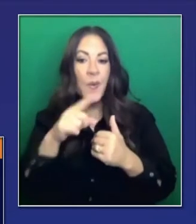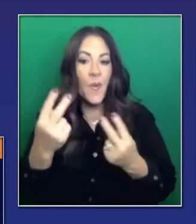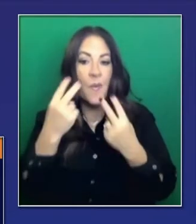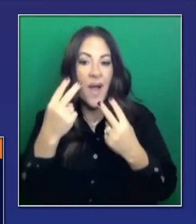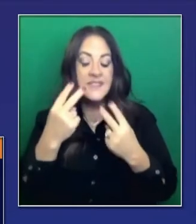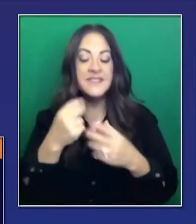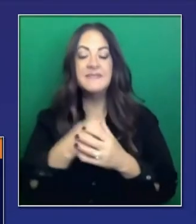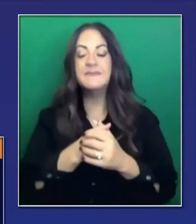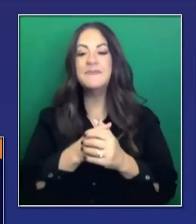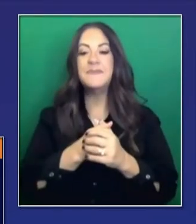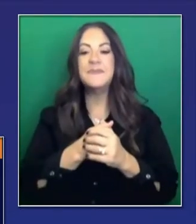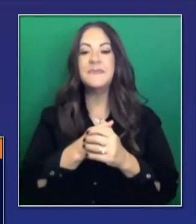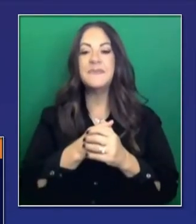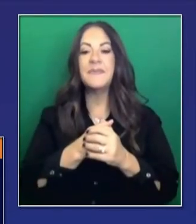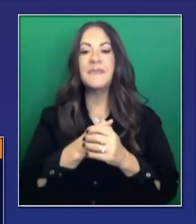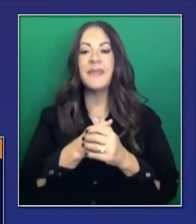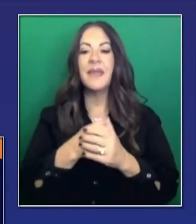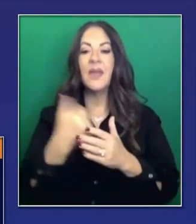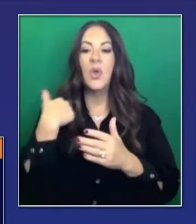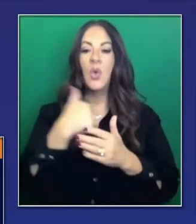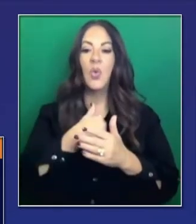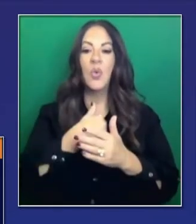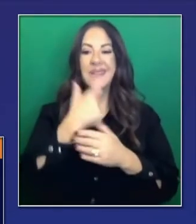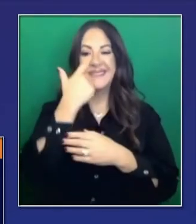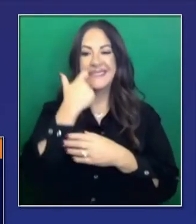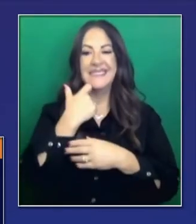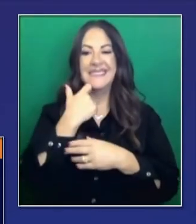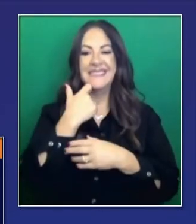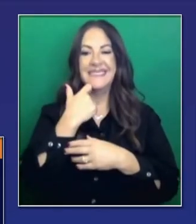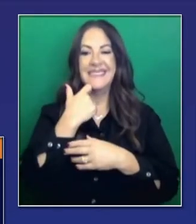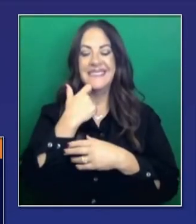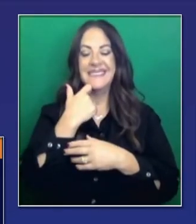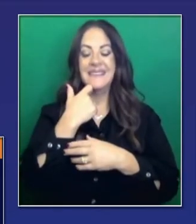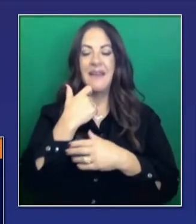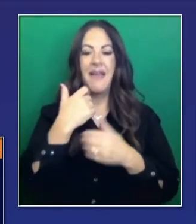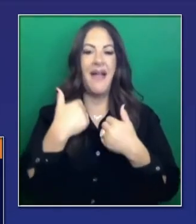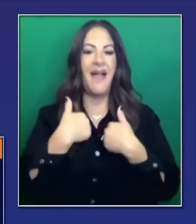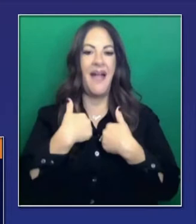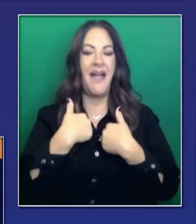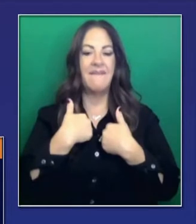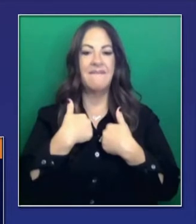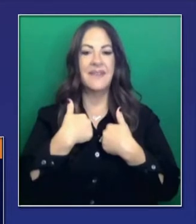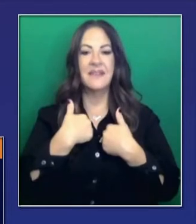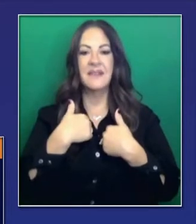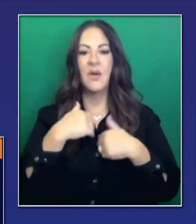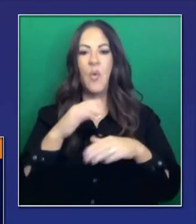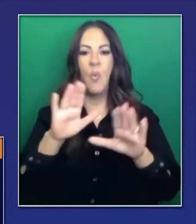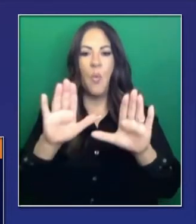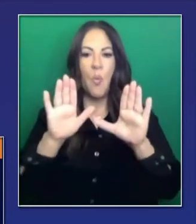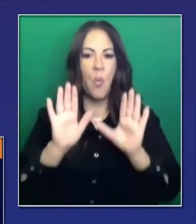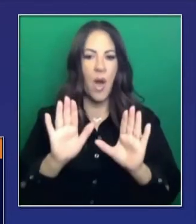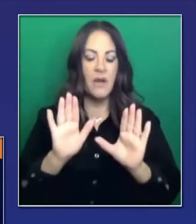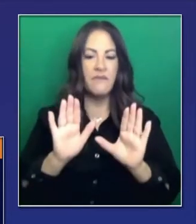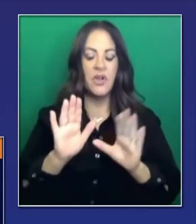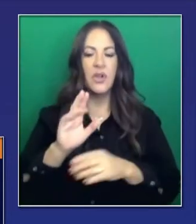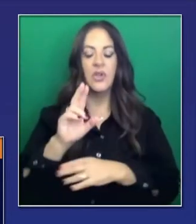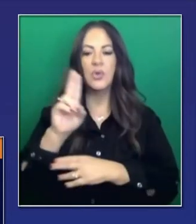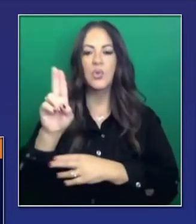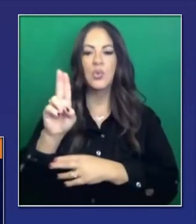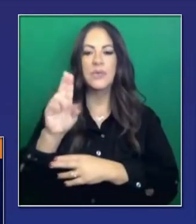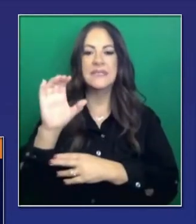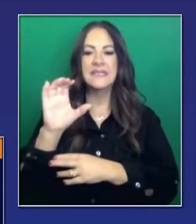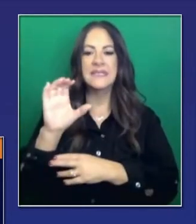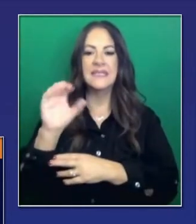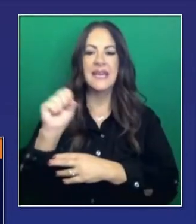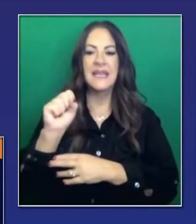que sea emocionante para algunos de ustedes observando. Acabamos de contratar a un experto